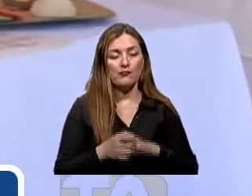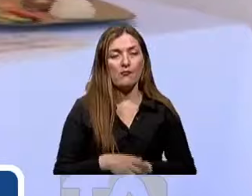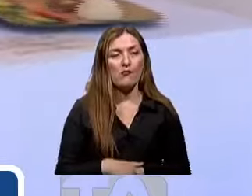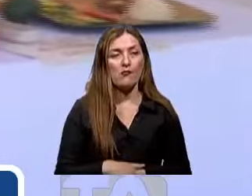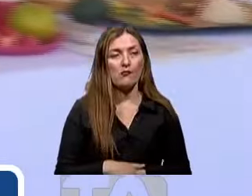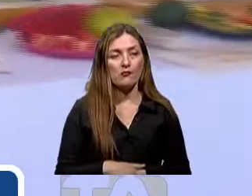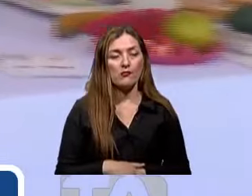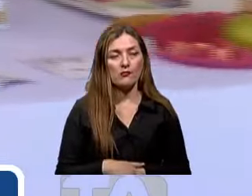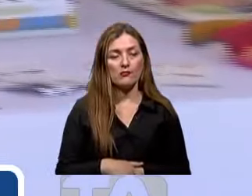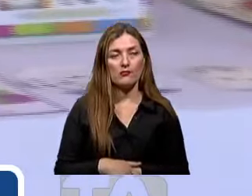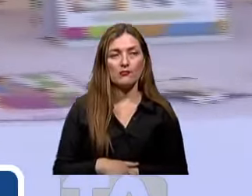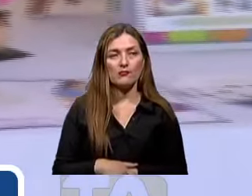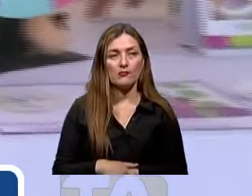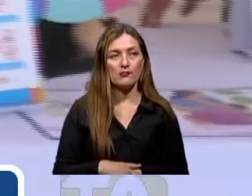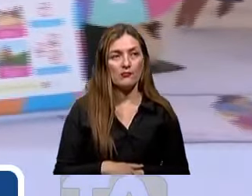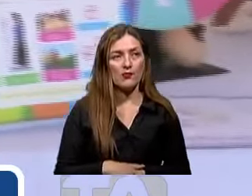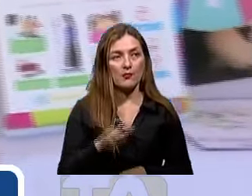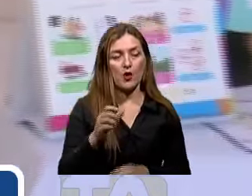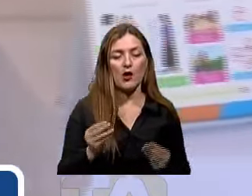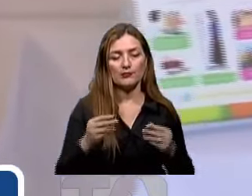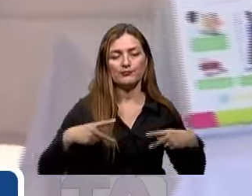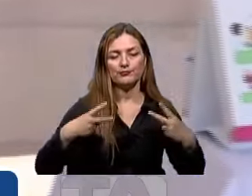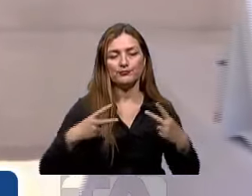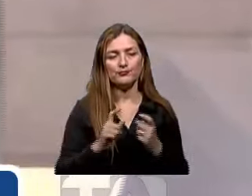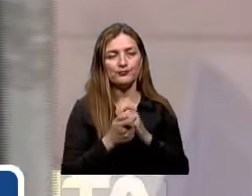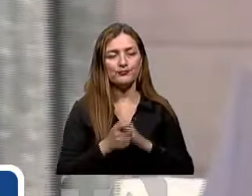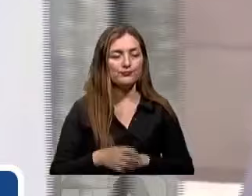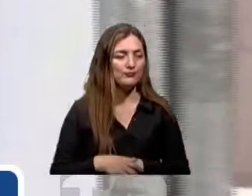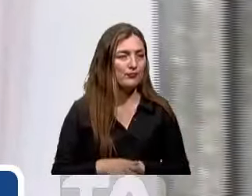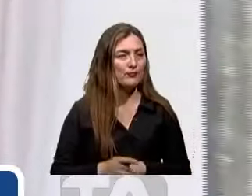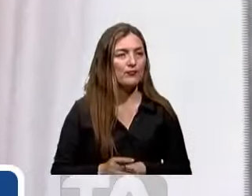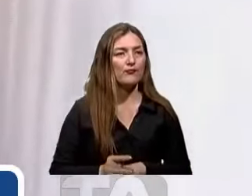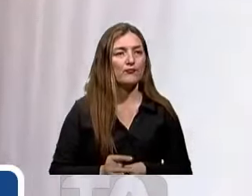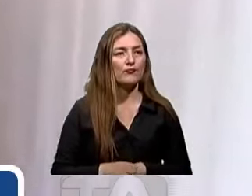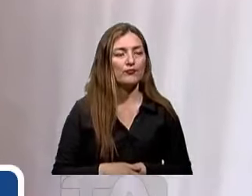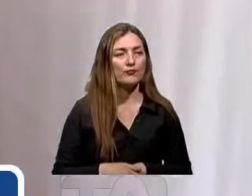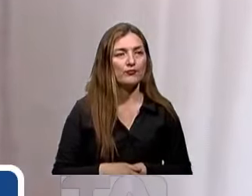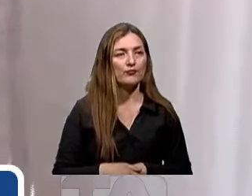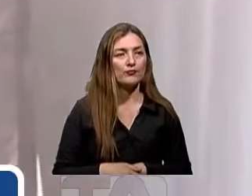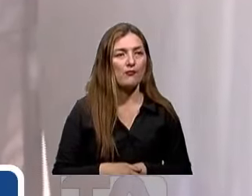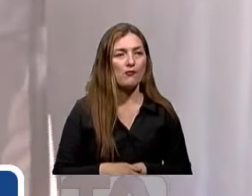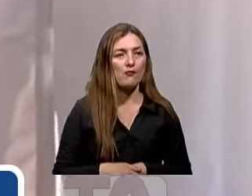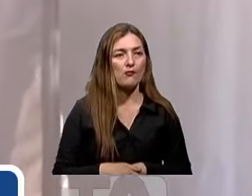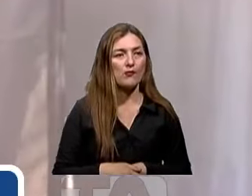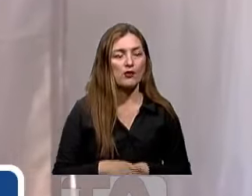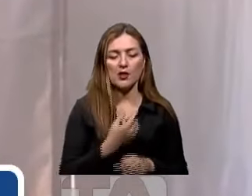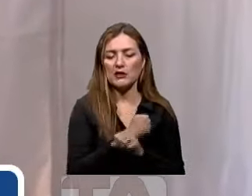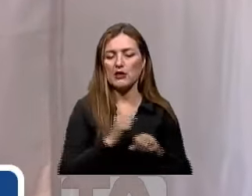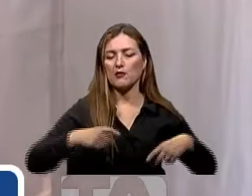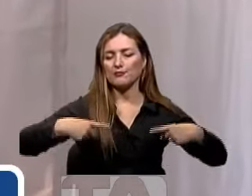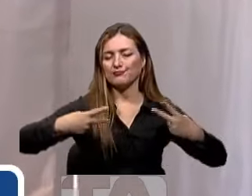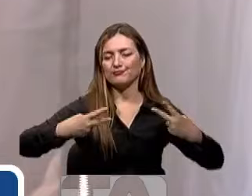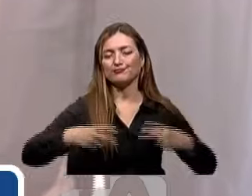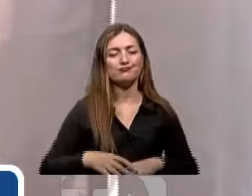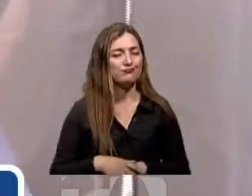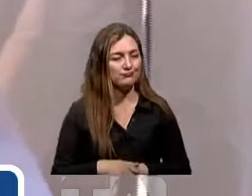completamente Esa esa calidad de vida que tiene la persona y en el caso de donación ya de órganos Pues sí puede salvar una vida como por ejemplo el